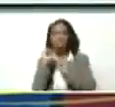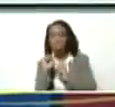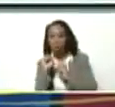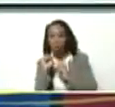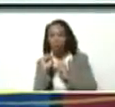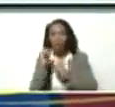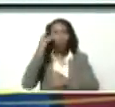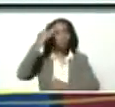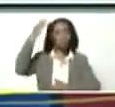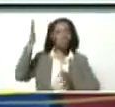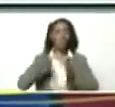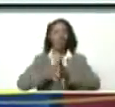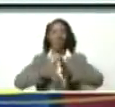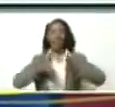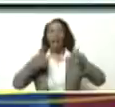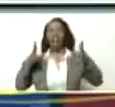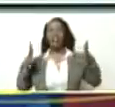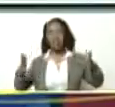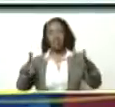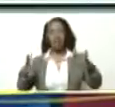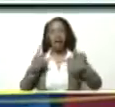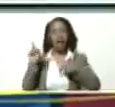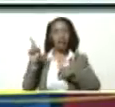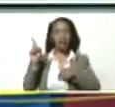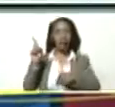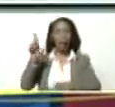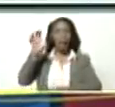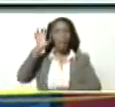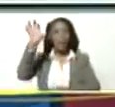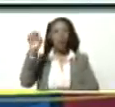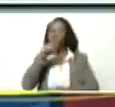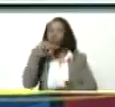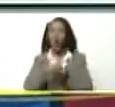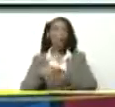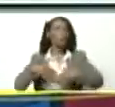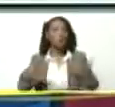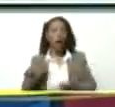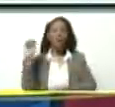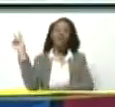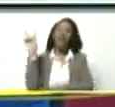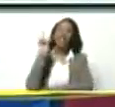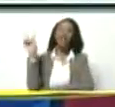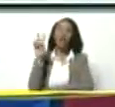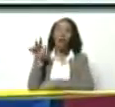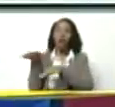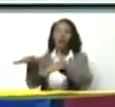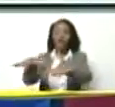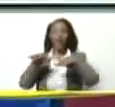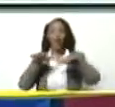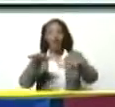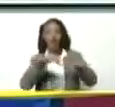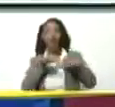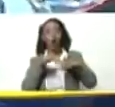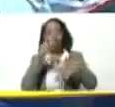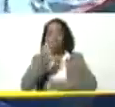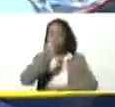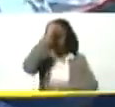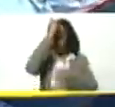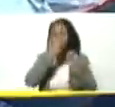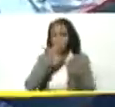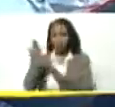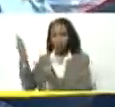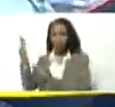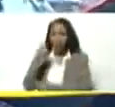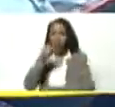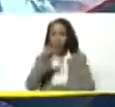que sueña en grande. Ese país se llama Venezuela. Venezuela bella. Tarek,